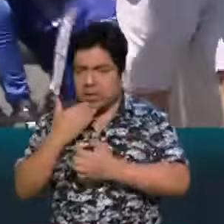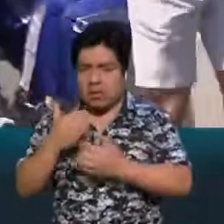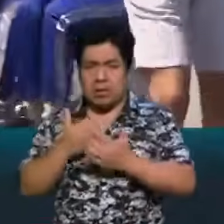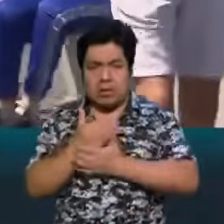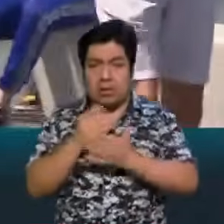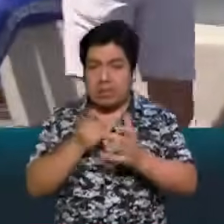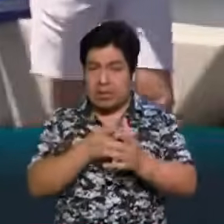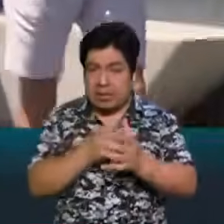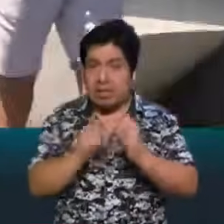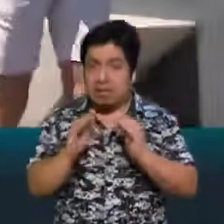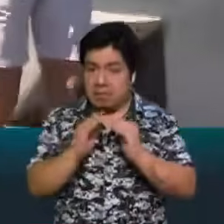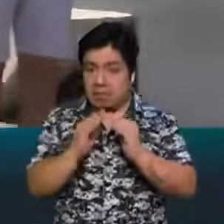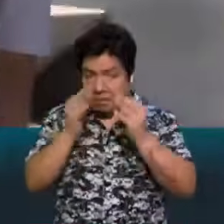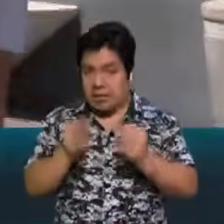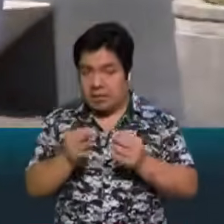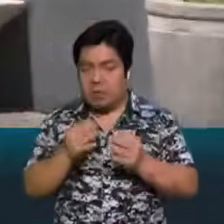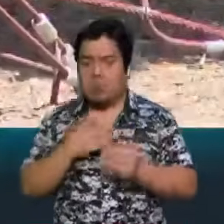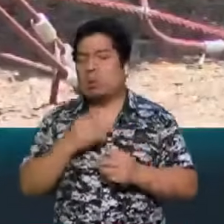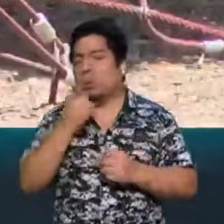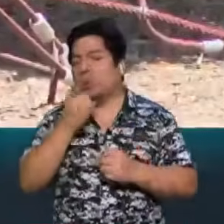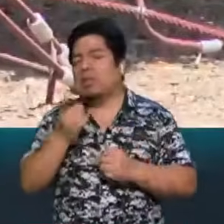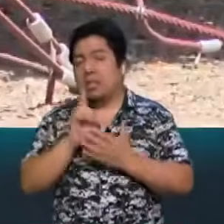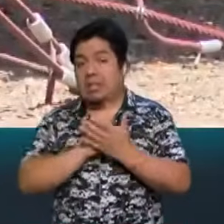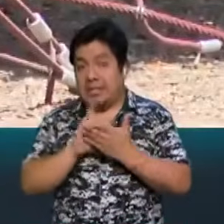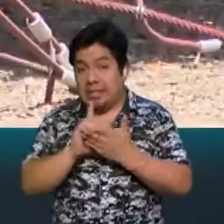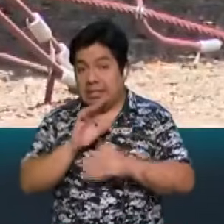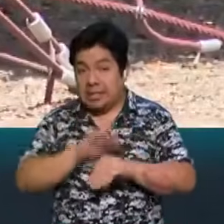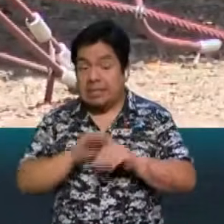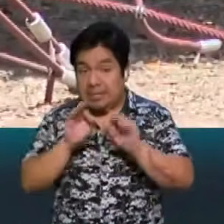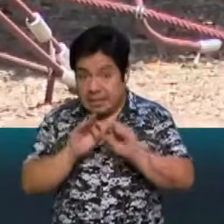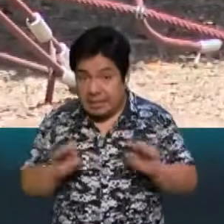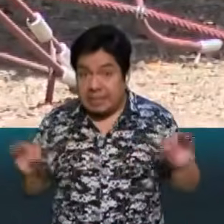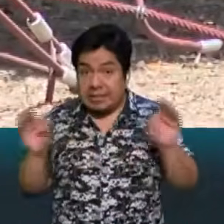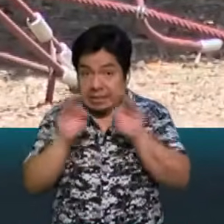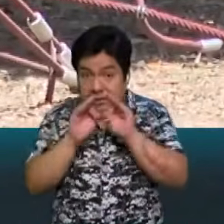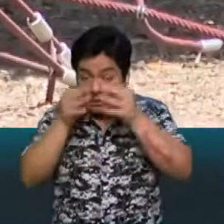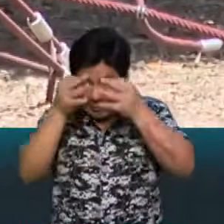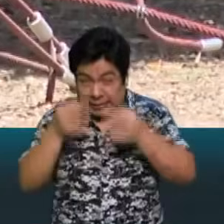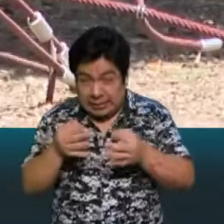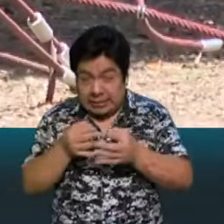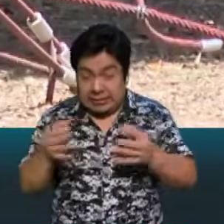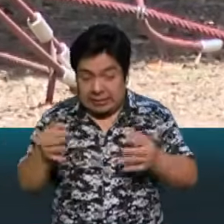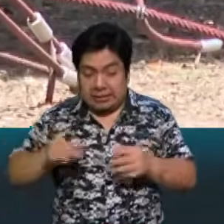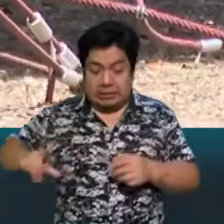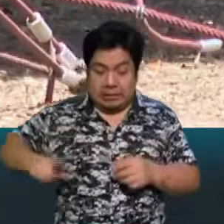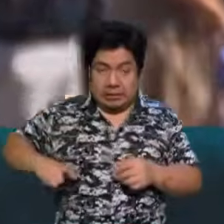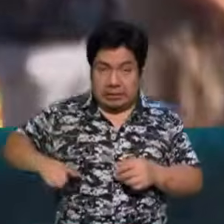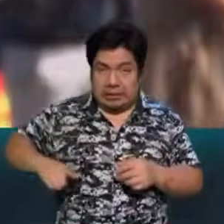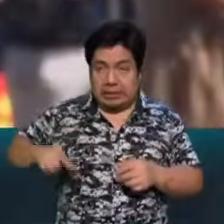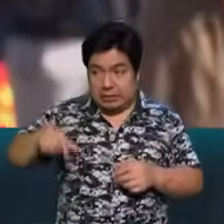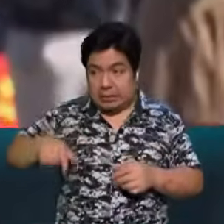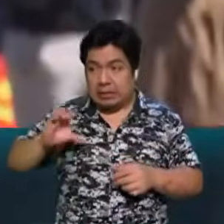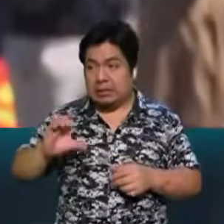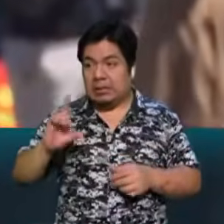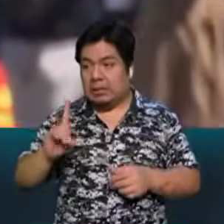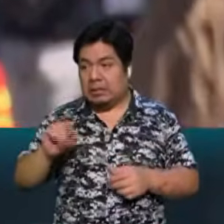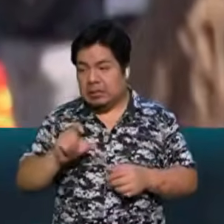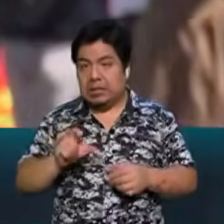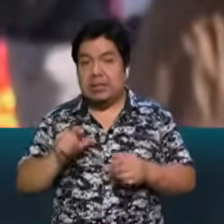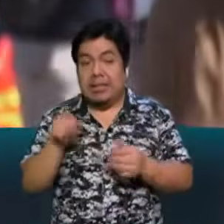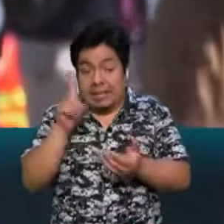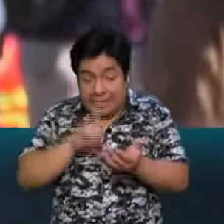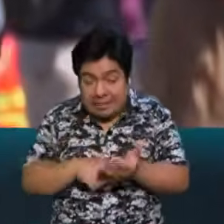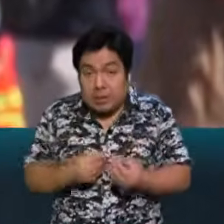vivienda. Yo siempre comento que el derecho más importante que tiene que garantizar un gobierno en una ciudad es el derecho a vivir en